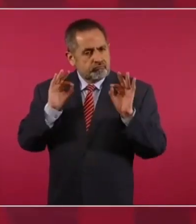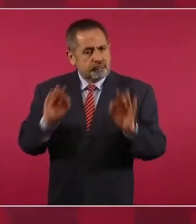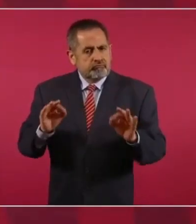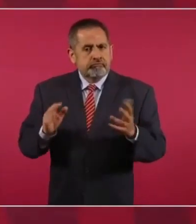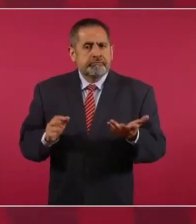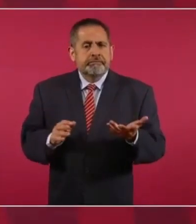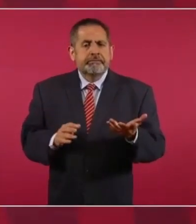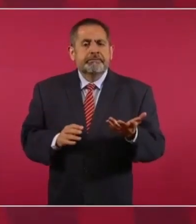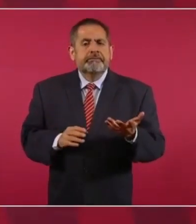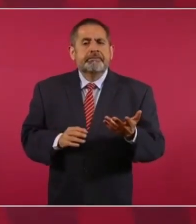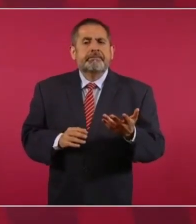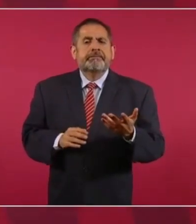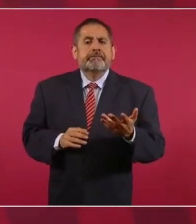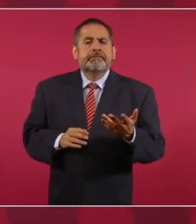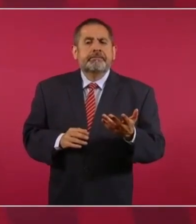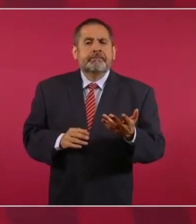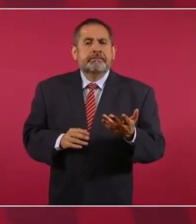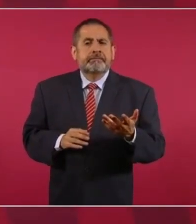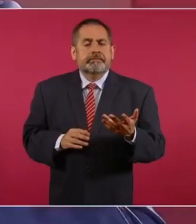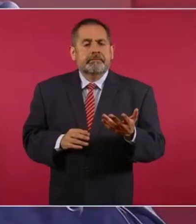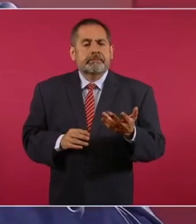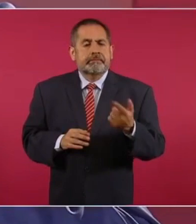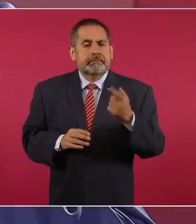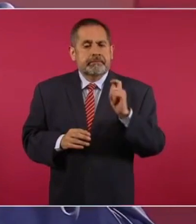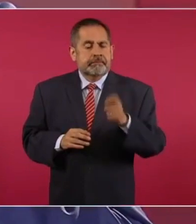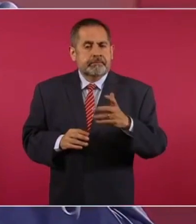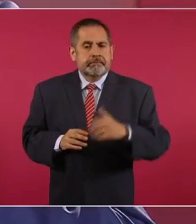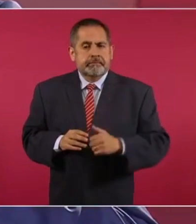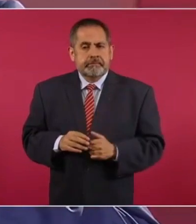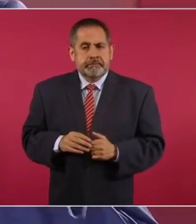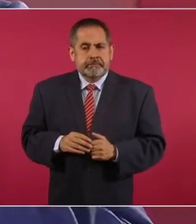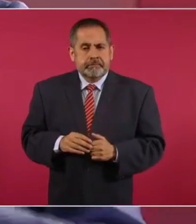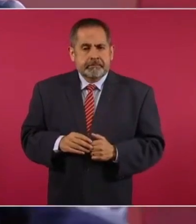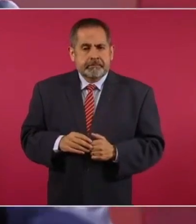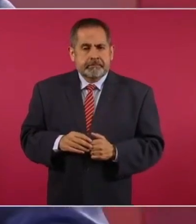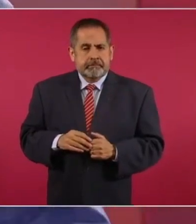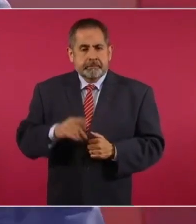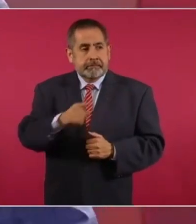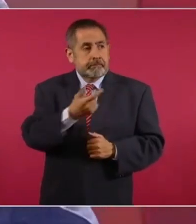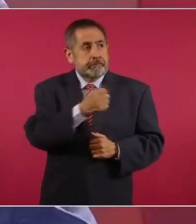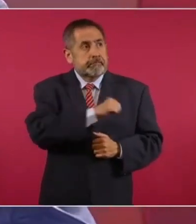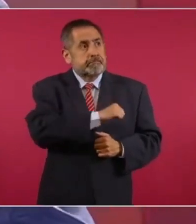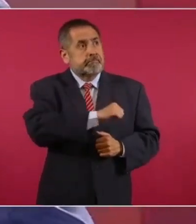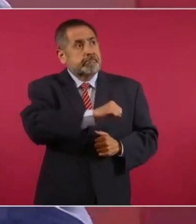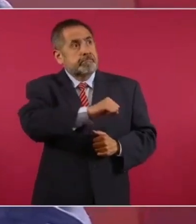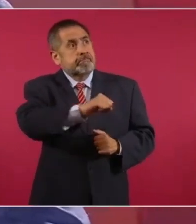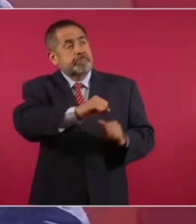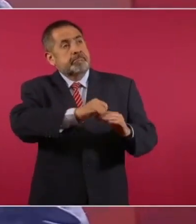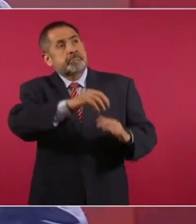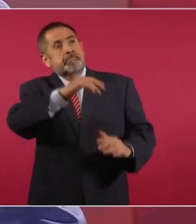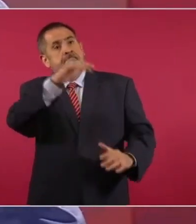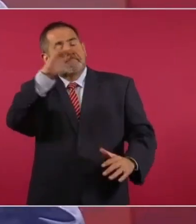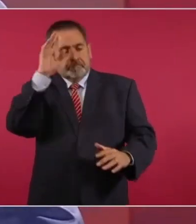que no nos vaya a agravar la inflación,